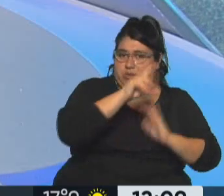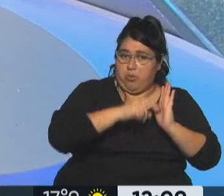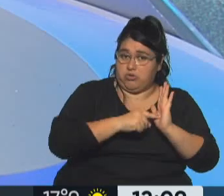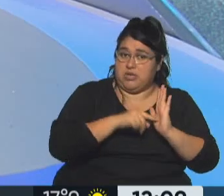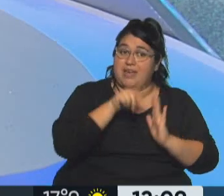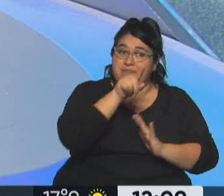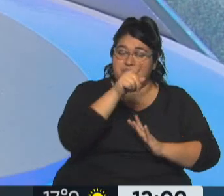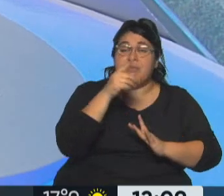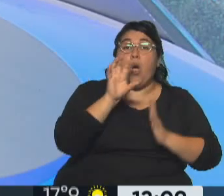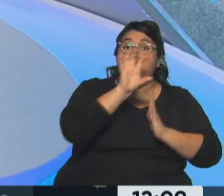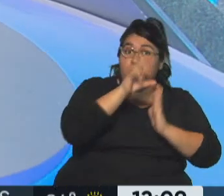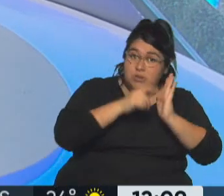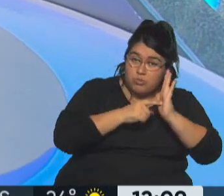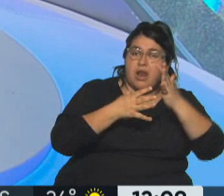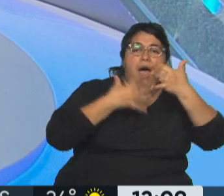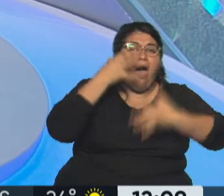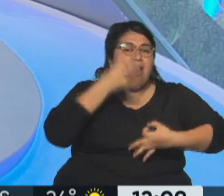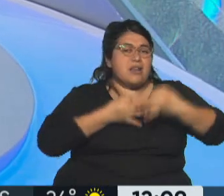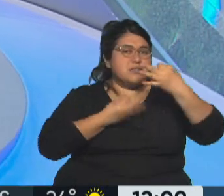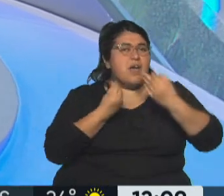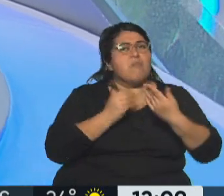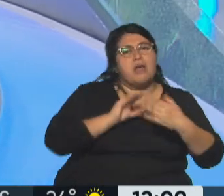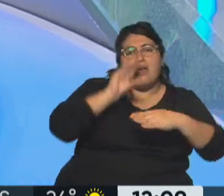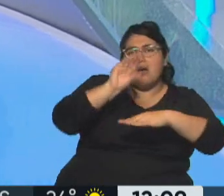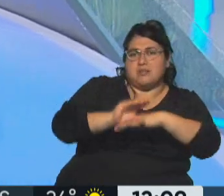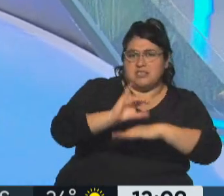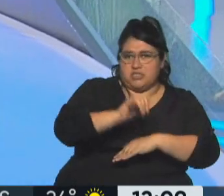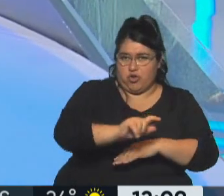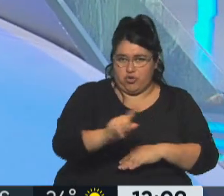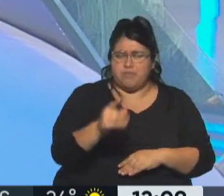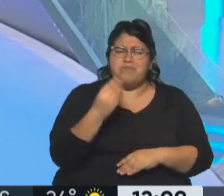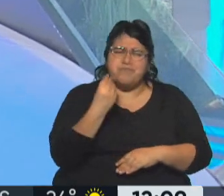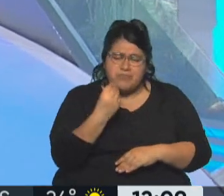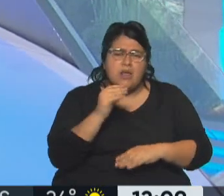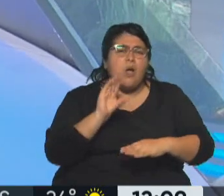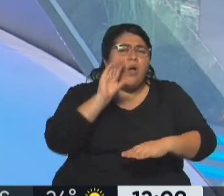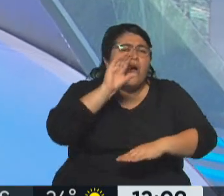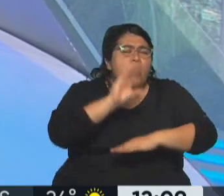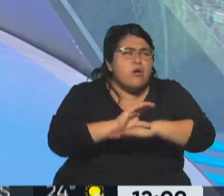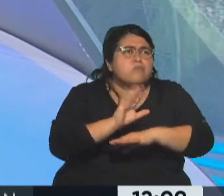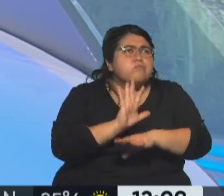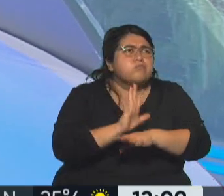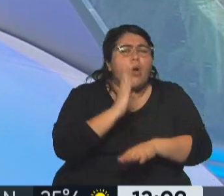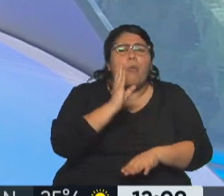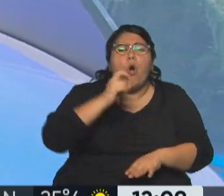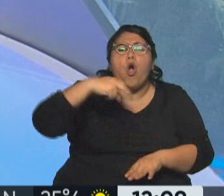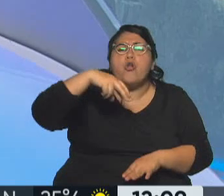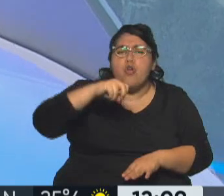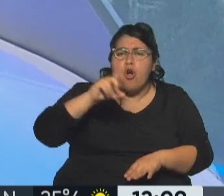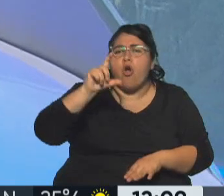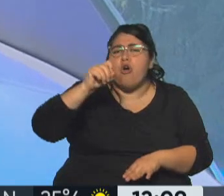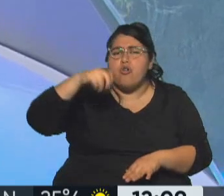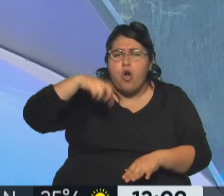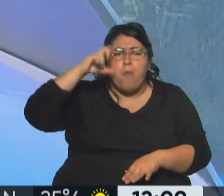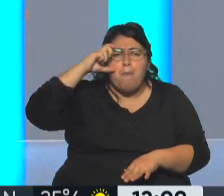que está analizando justamente que lo que van a hacer no tal cual recordemos que que es un Bono compensatorio del impacto que tuvo la devaluación sobre los